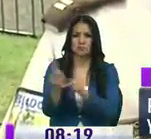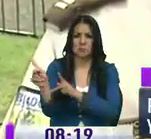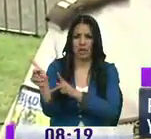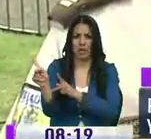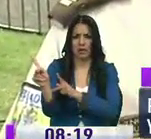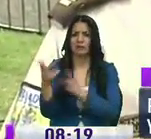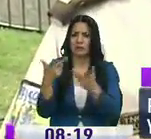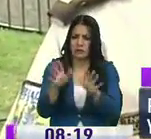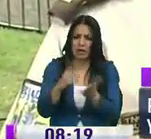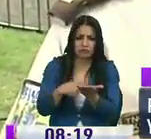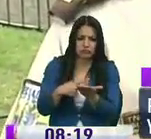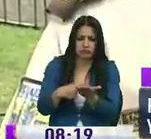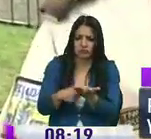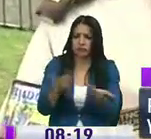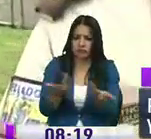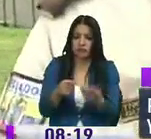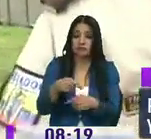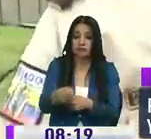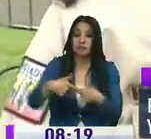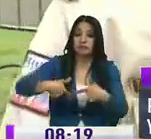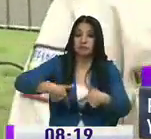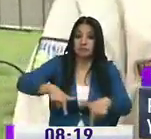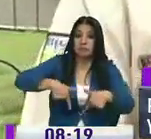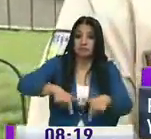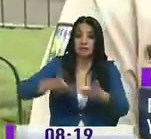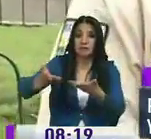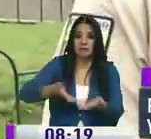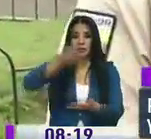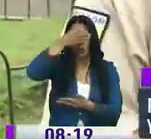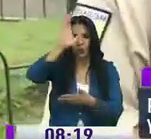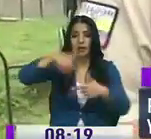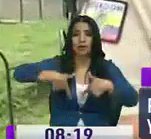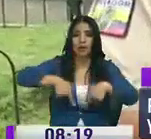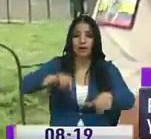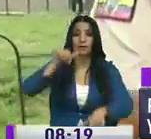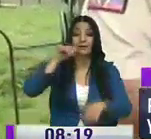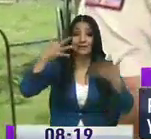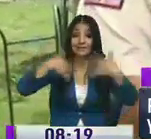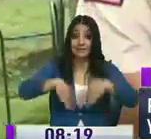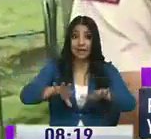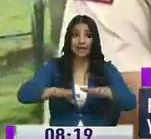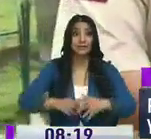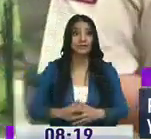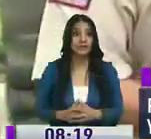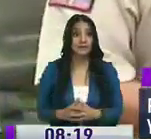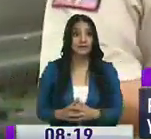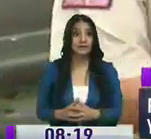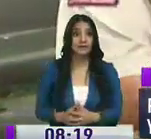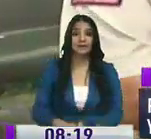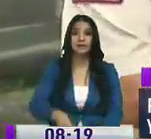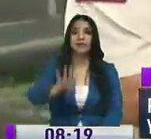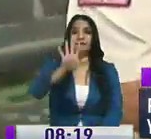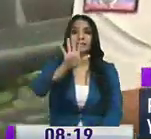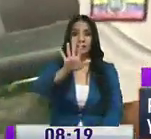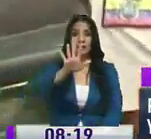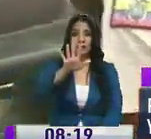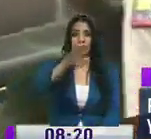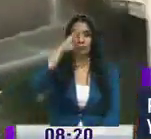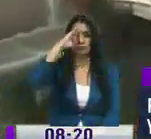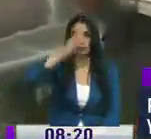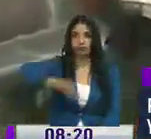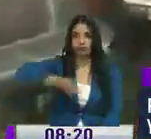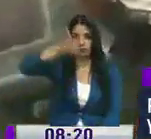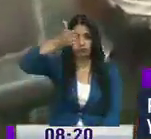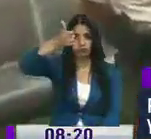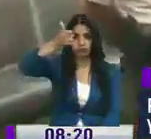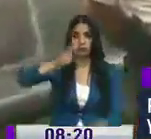tiene previsto contar para este evento cultural, que es el Gran Carnaval de Amaguaña, con 5 señores oficiales